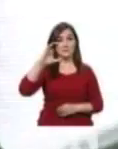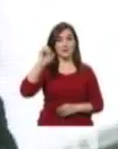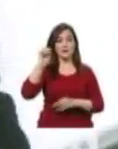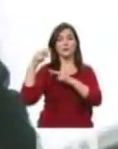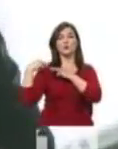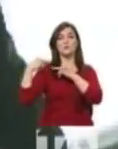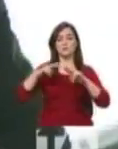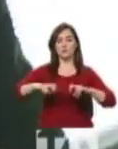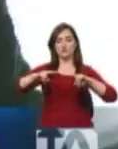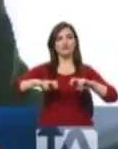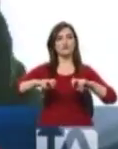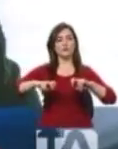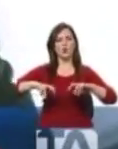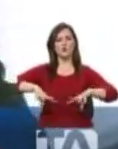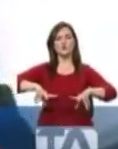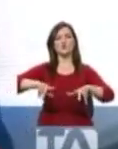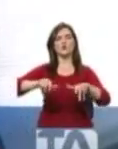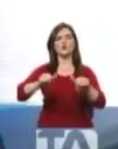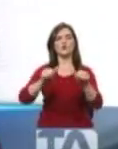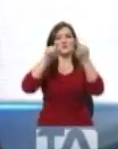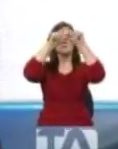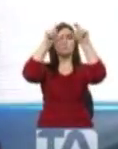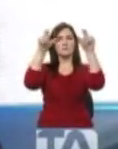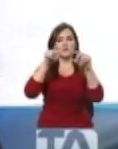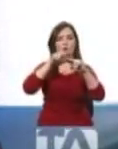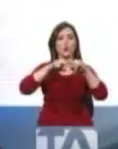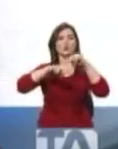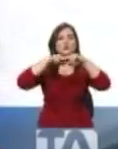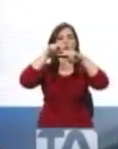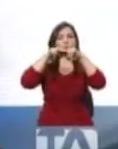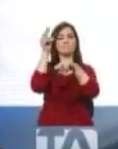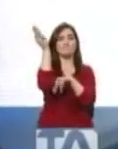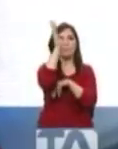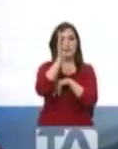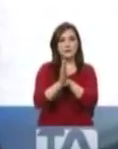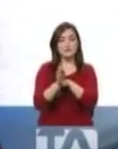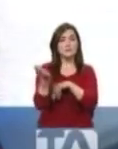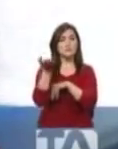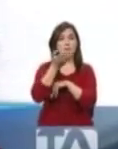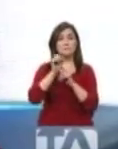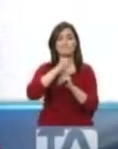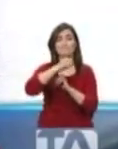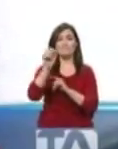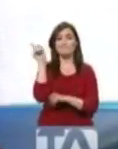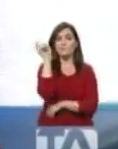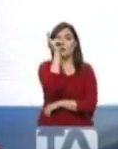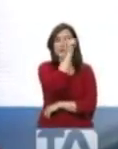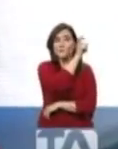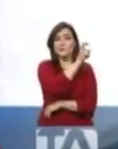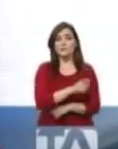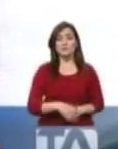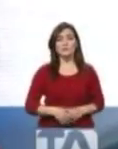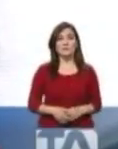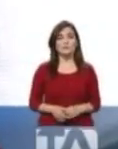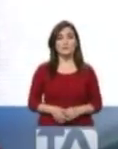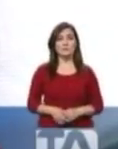Odebrecht. Estamos en este momento enfrentando una situación muy compleja en relación al